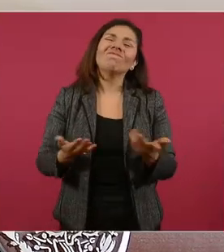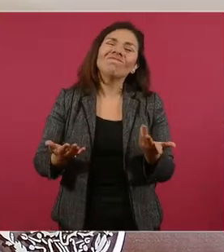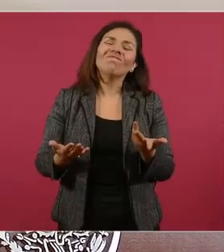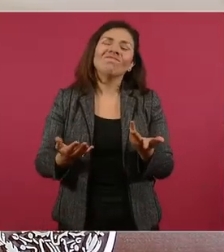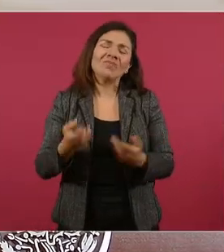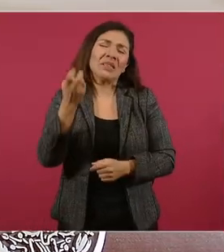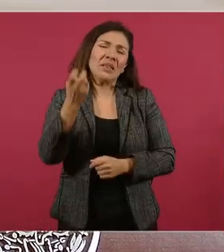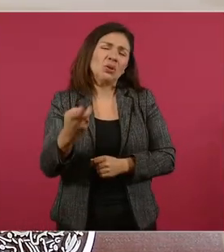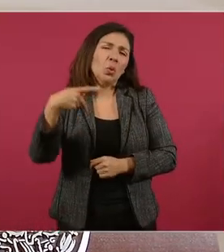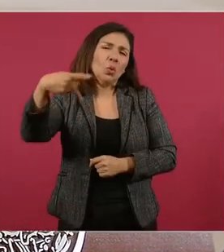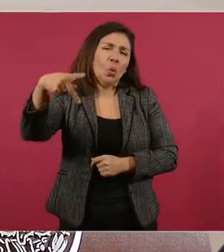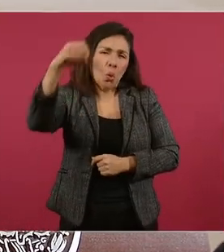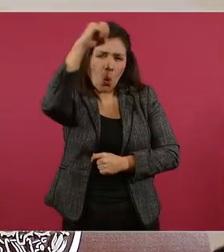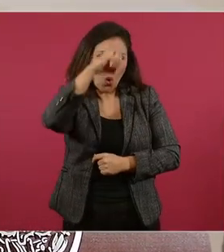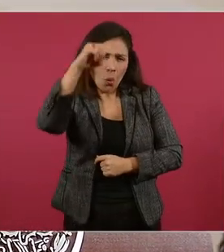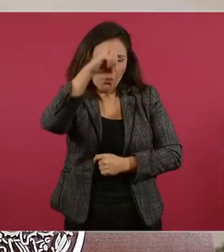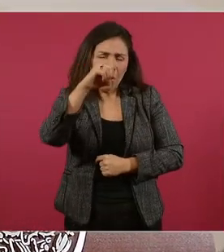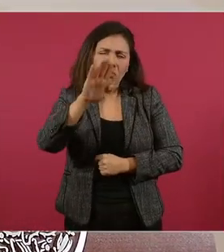respeto.